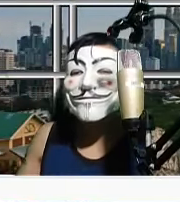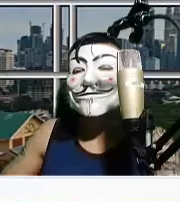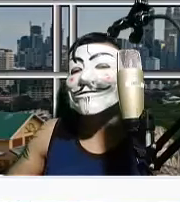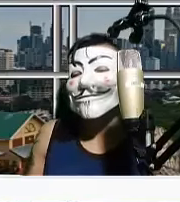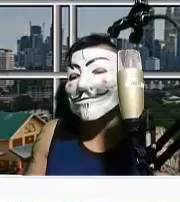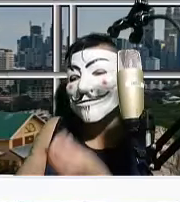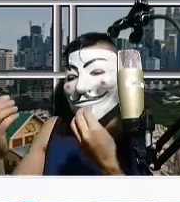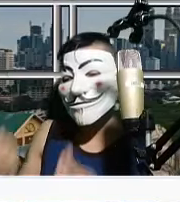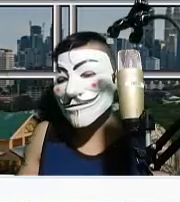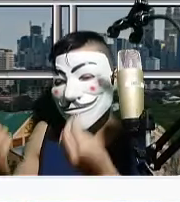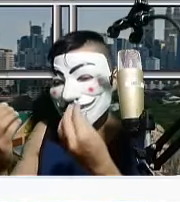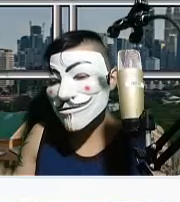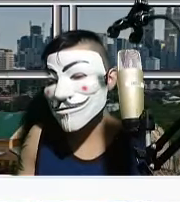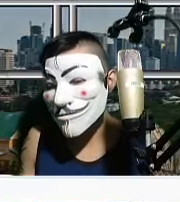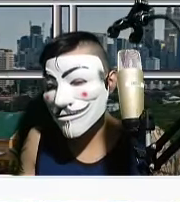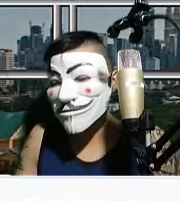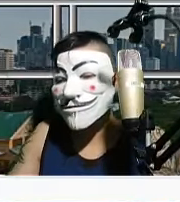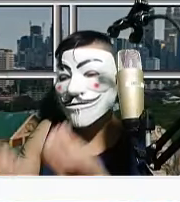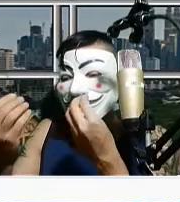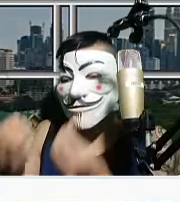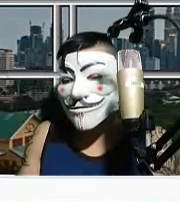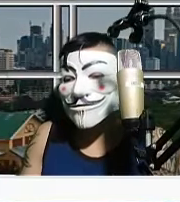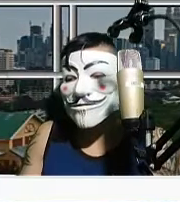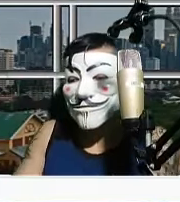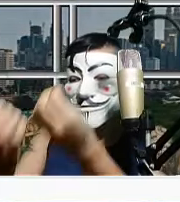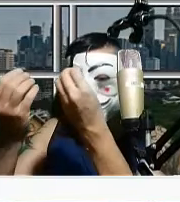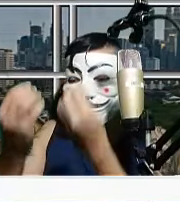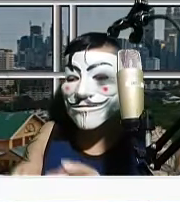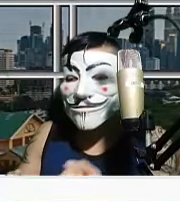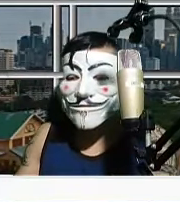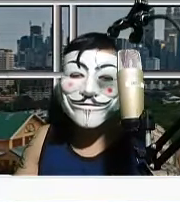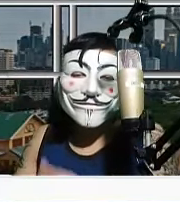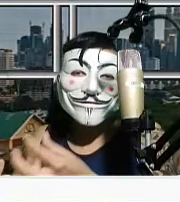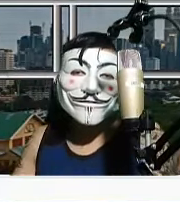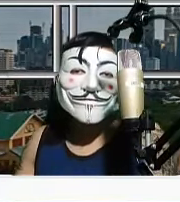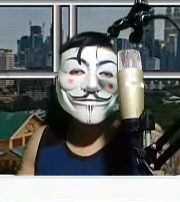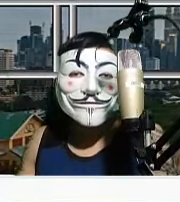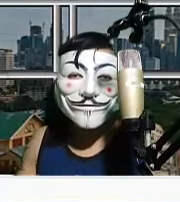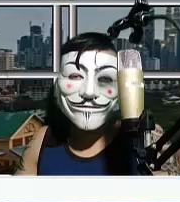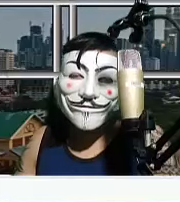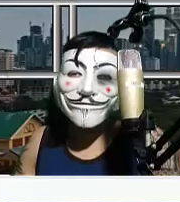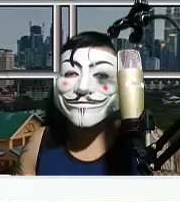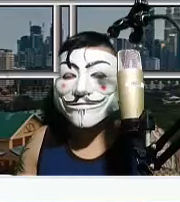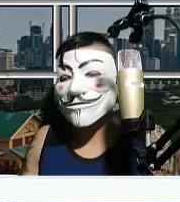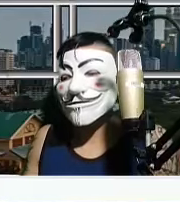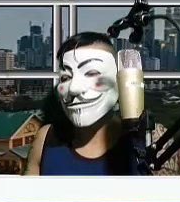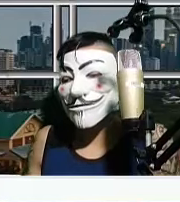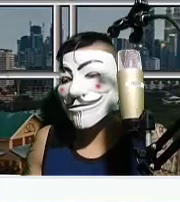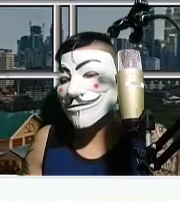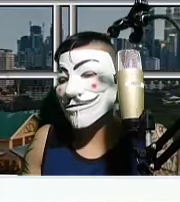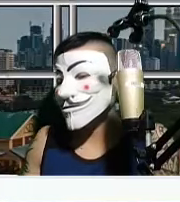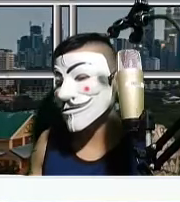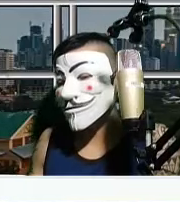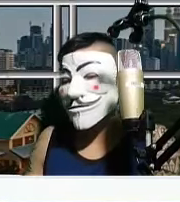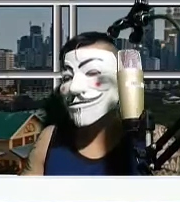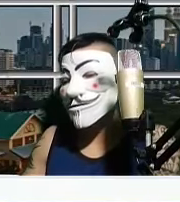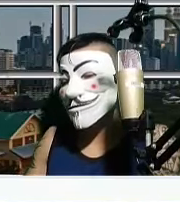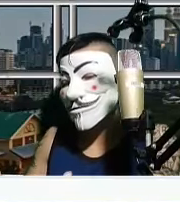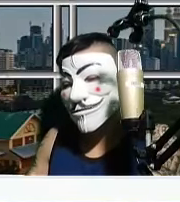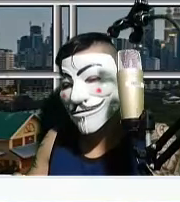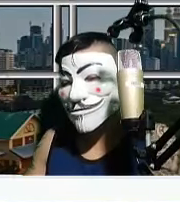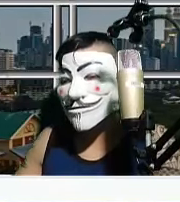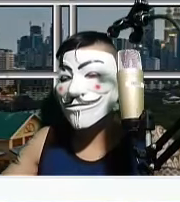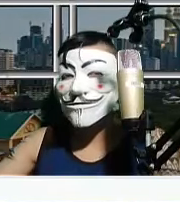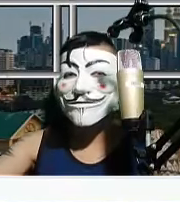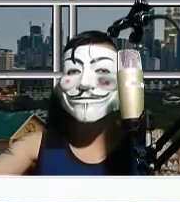seguridad Entonces nos deberían de mandar a buenos futbolistas para nuestra selección porque para mi criterio